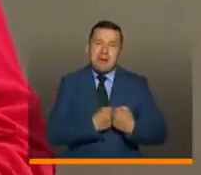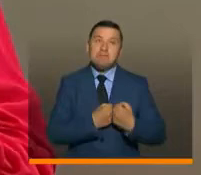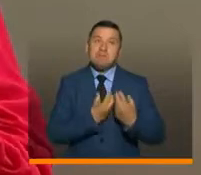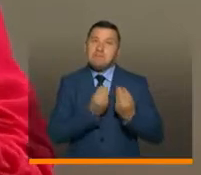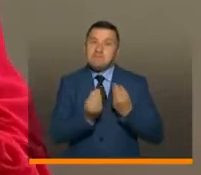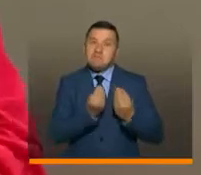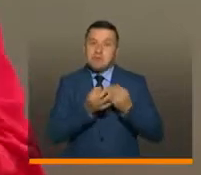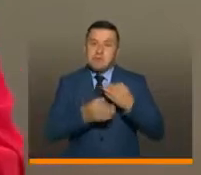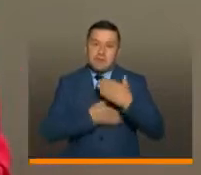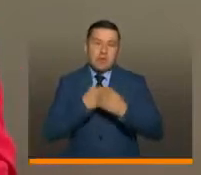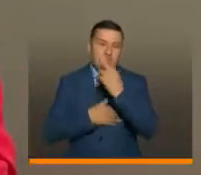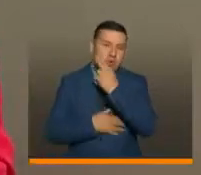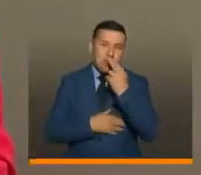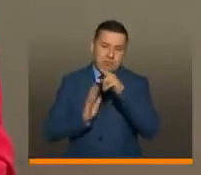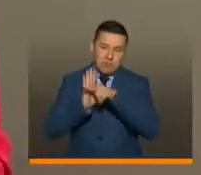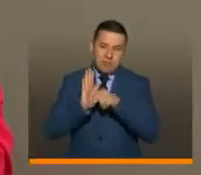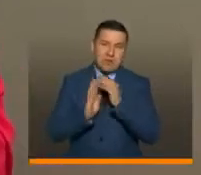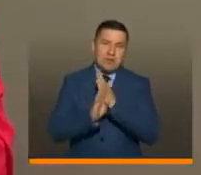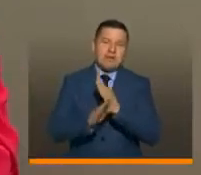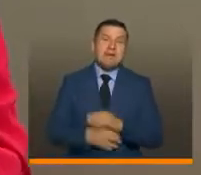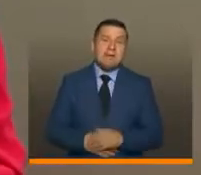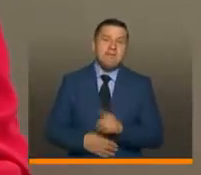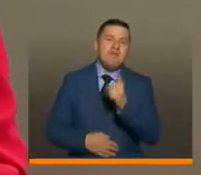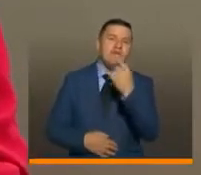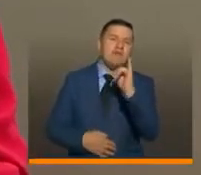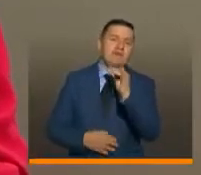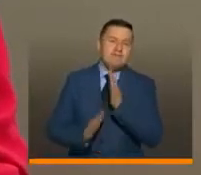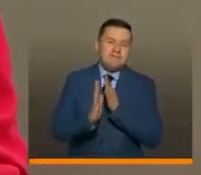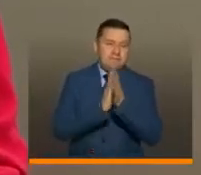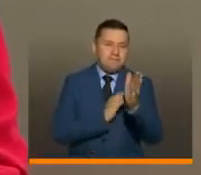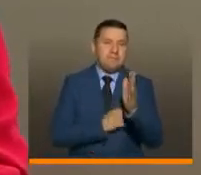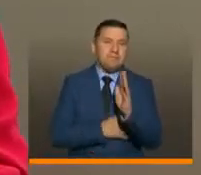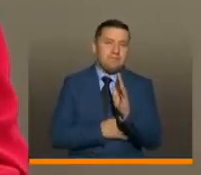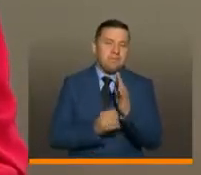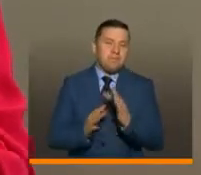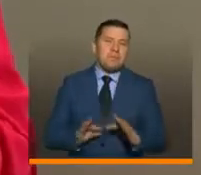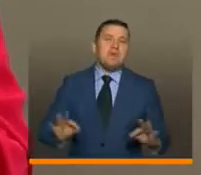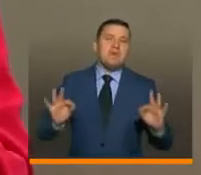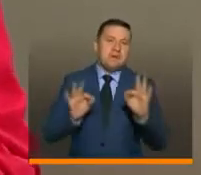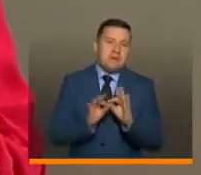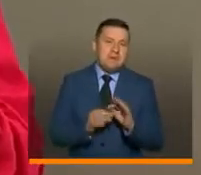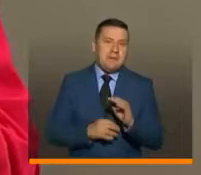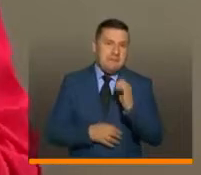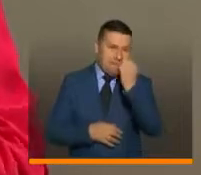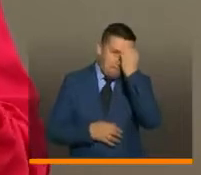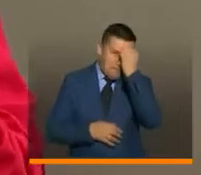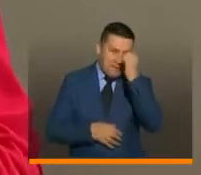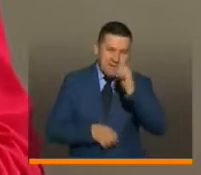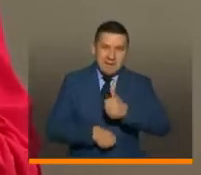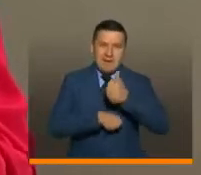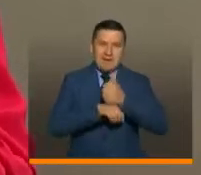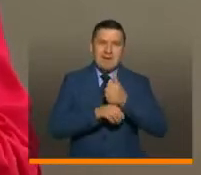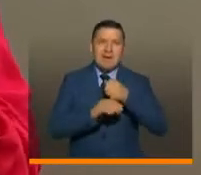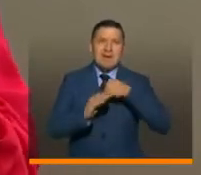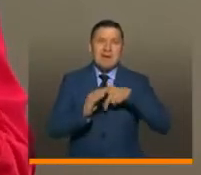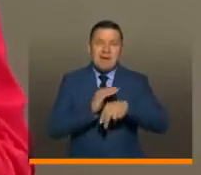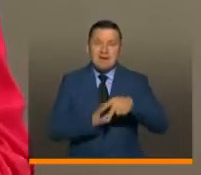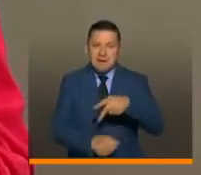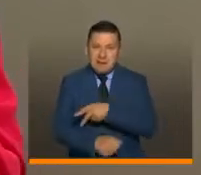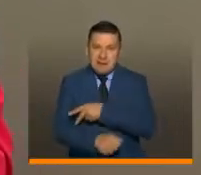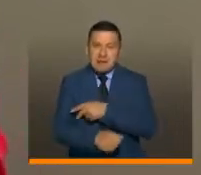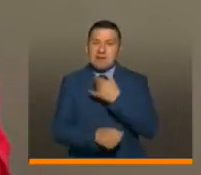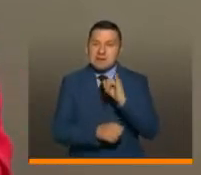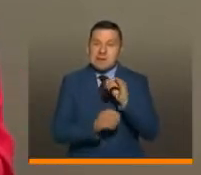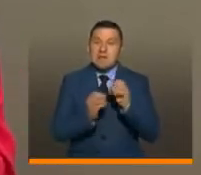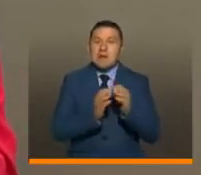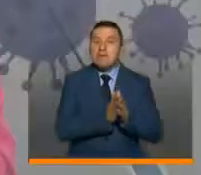gradual, progresivo, seguro, cumpliendo con todos los protocolos. Y último mensaje, presidente, muy importante, para maestros, rectores de jardines y colegios,